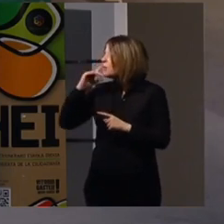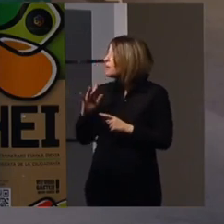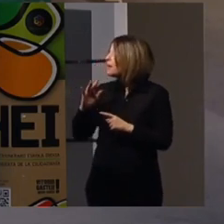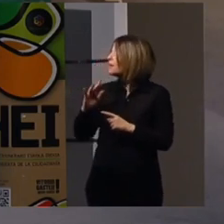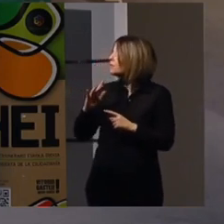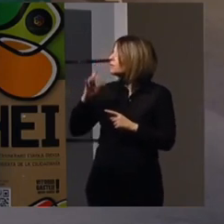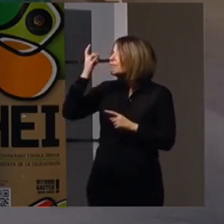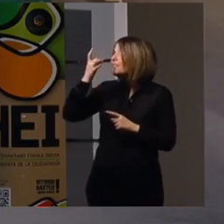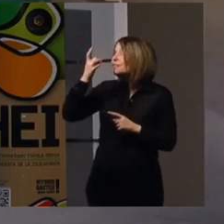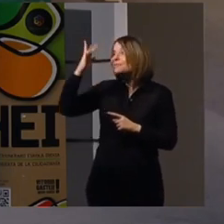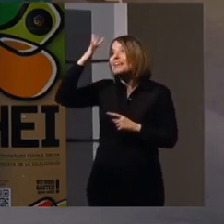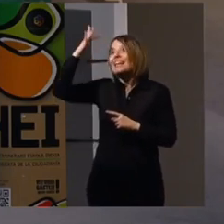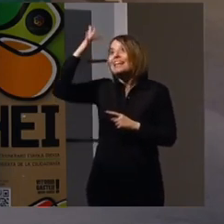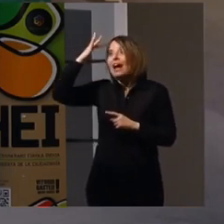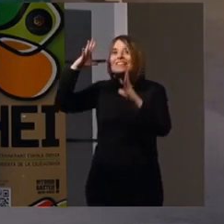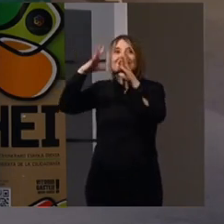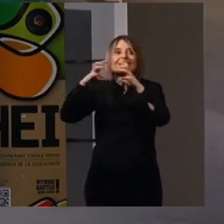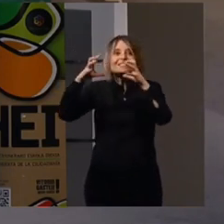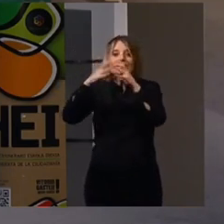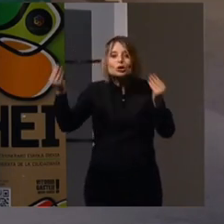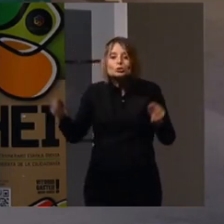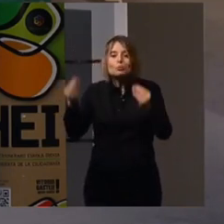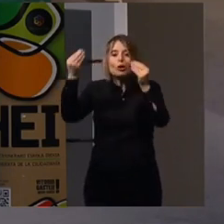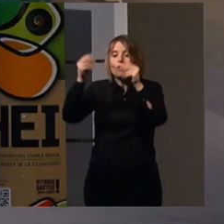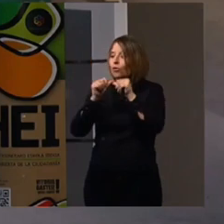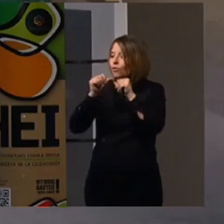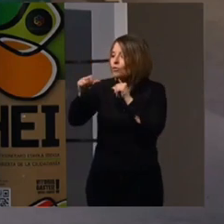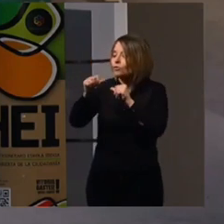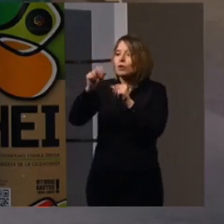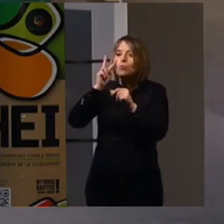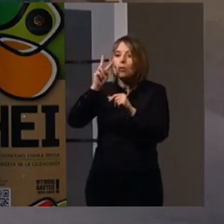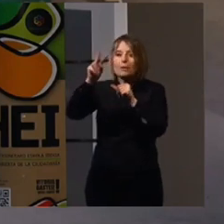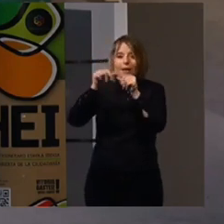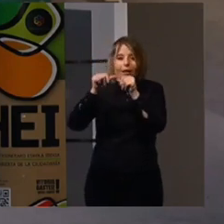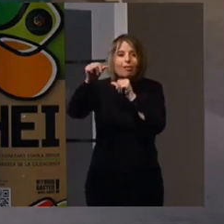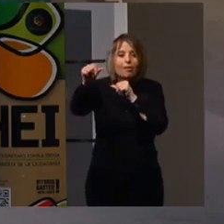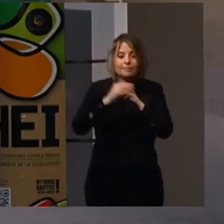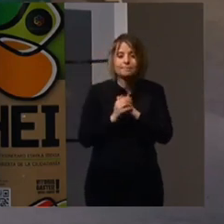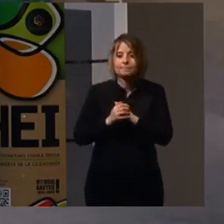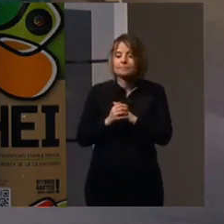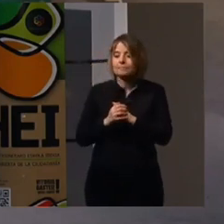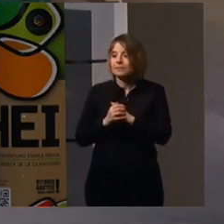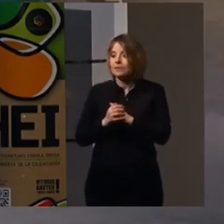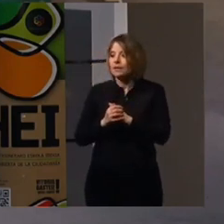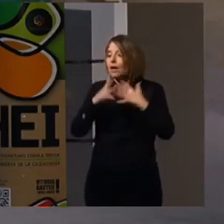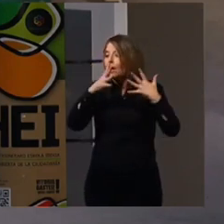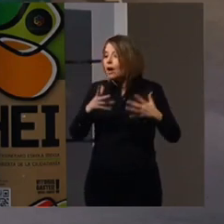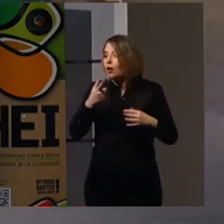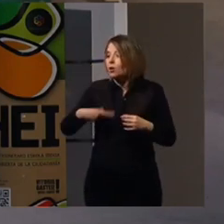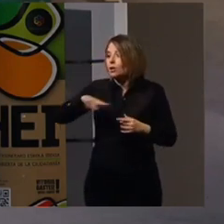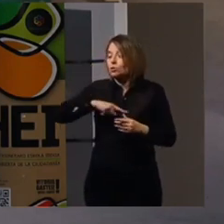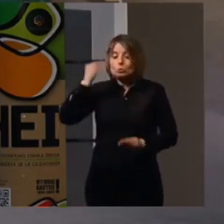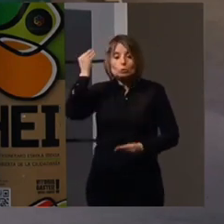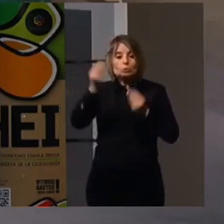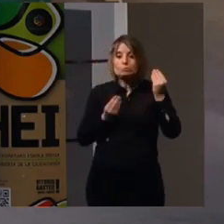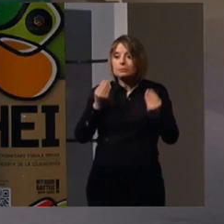unos ideales y una especie de deseo de mejora a futuro, ¿no? Una mirada como a largo plazo. Que eso es algo que en nuestro presente, como que de